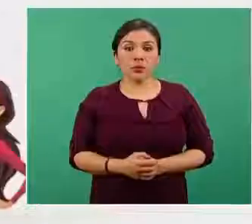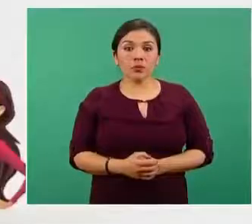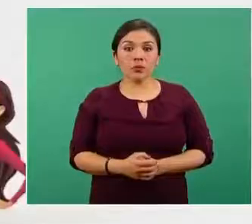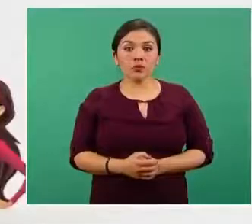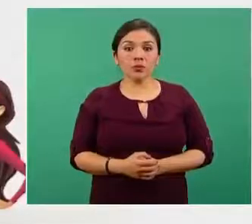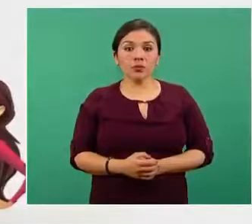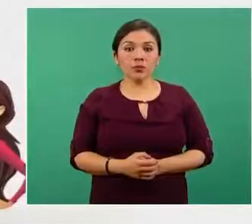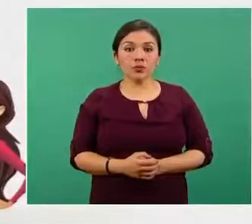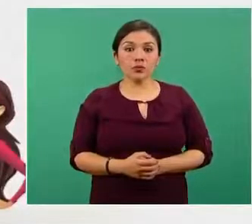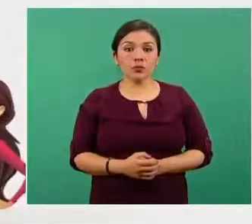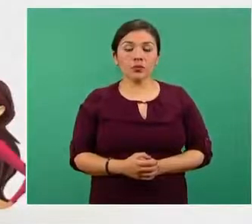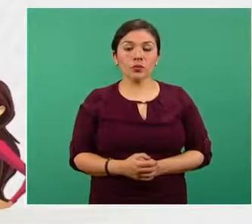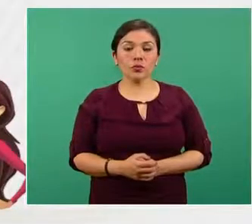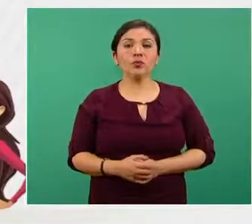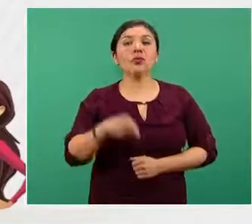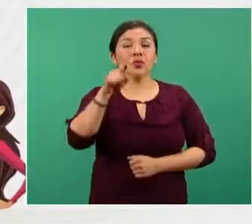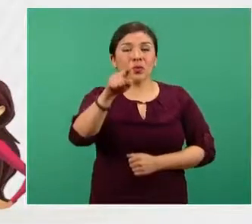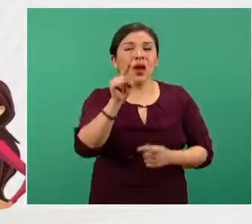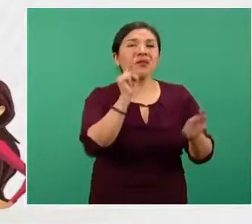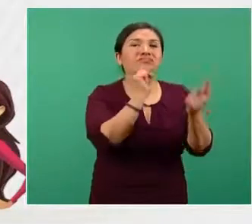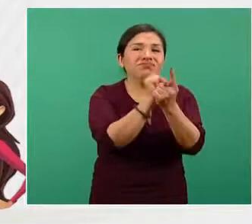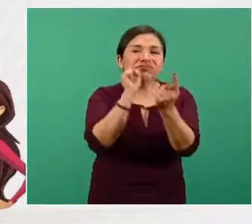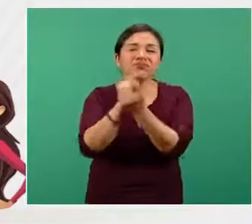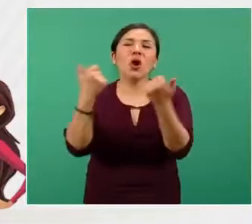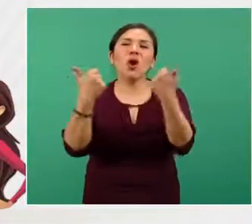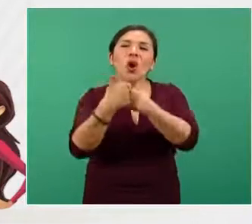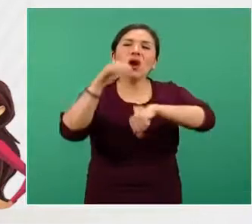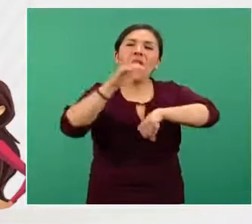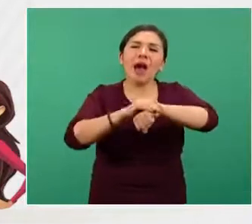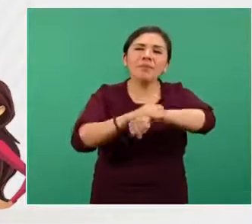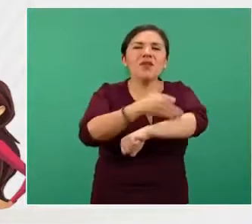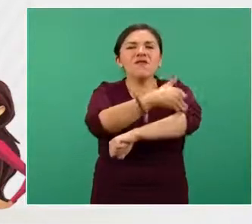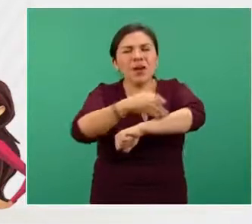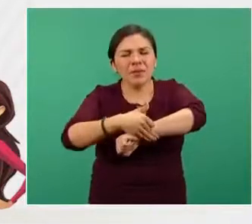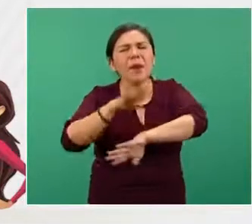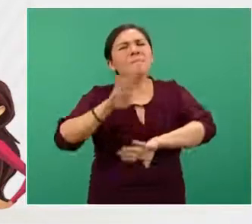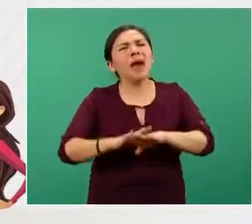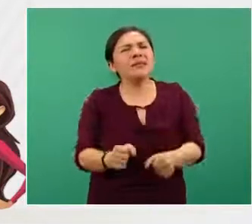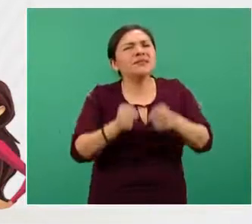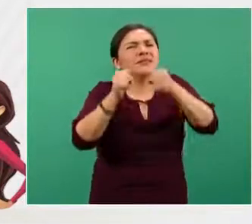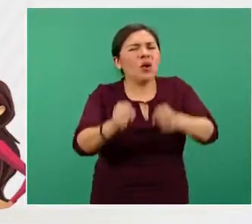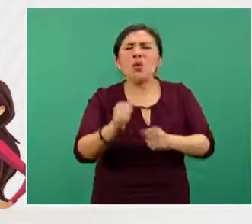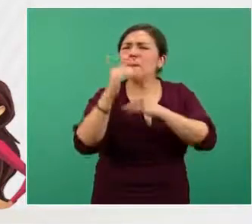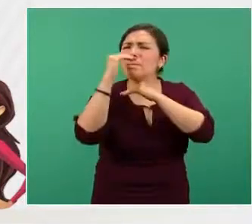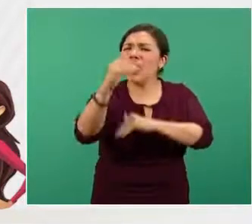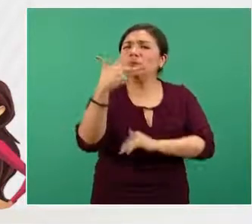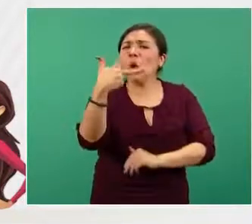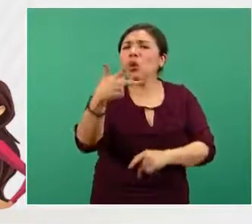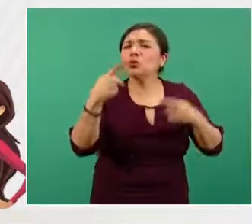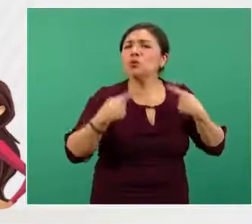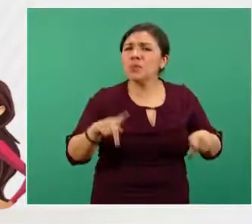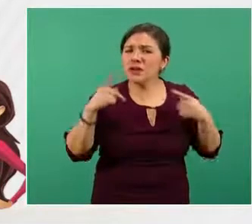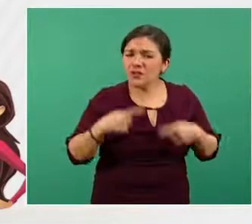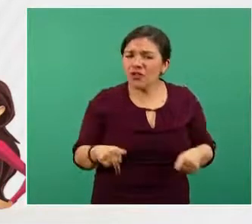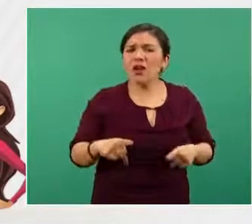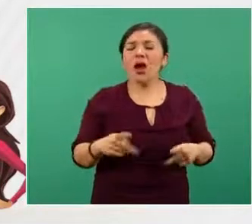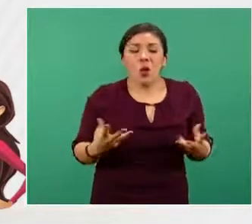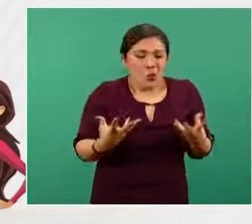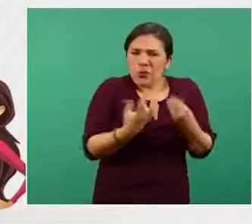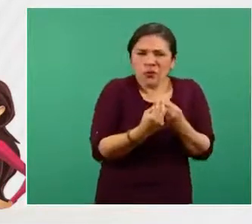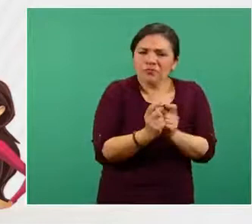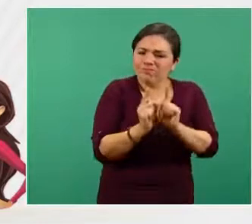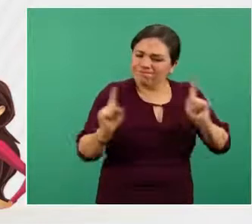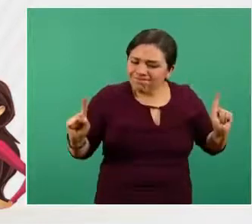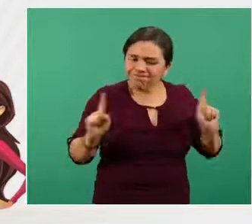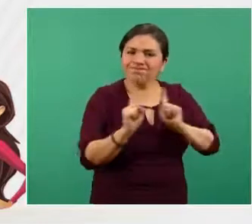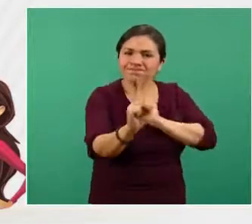tus encuentros con familiares o amistades sean seguros, máximo 8 personas, sana distancia, uso correcto del